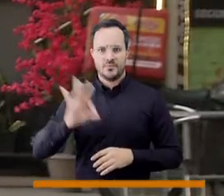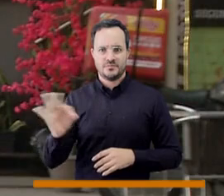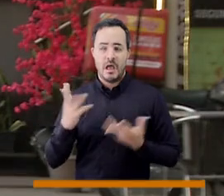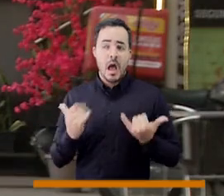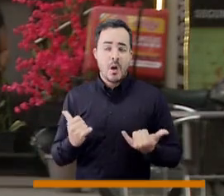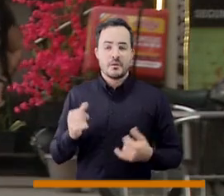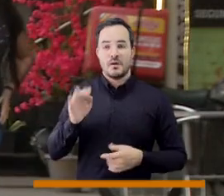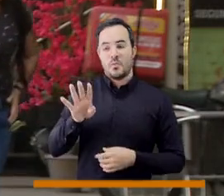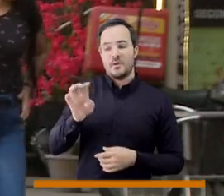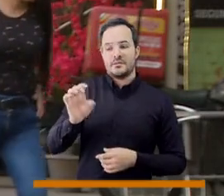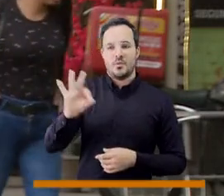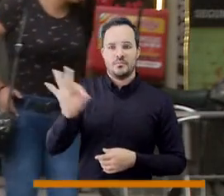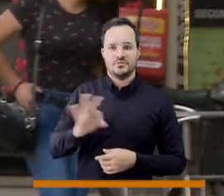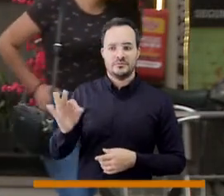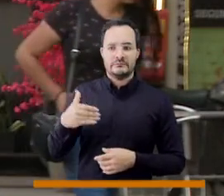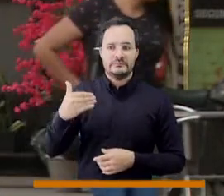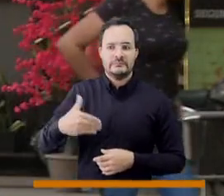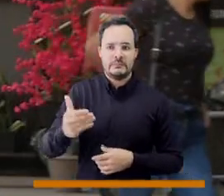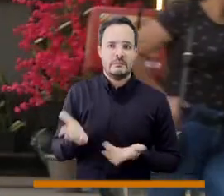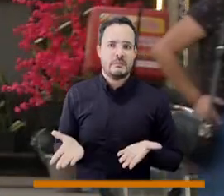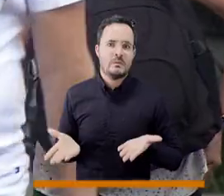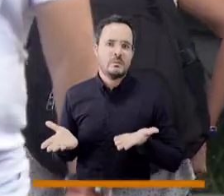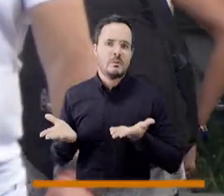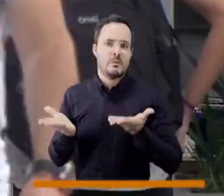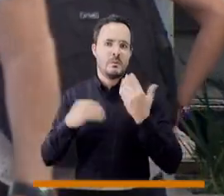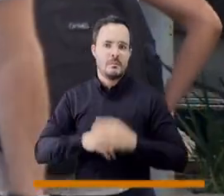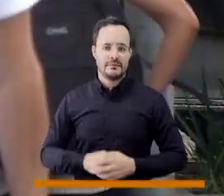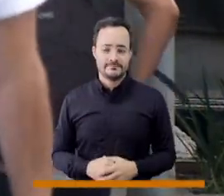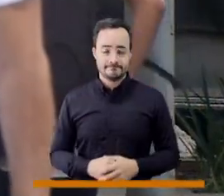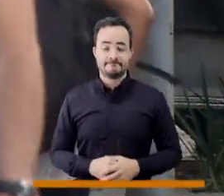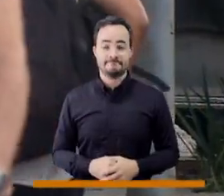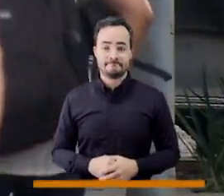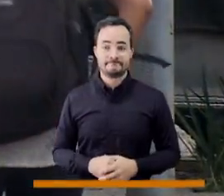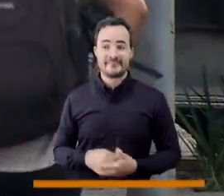al 50%, estamos en un 49%.